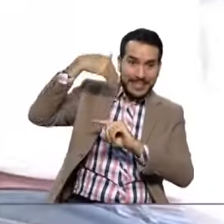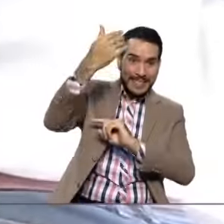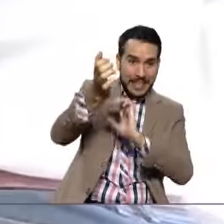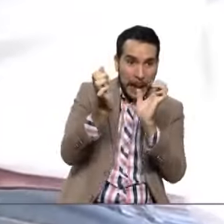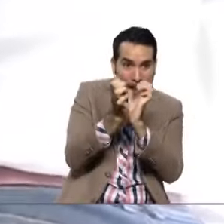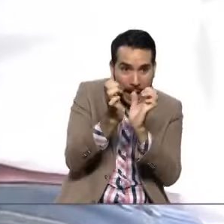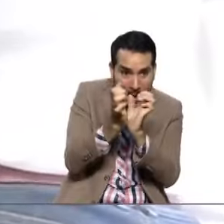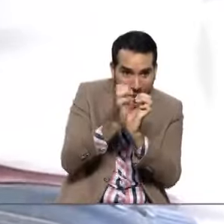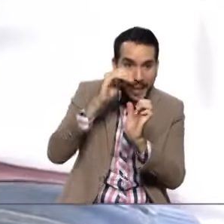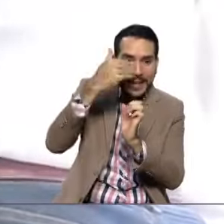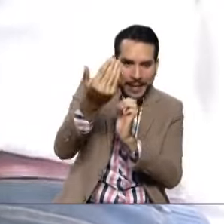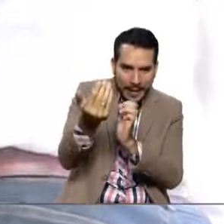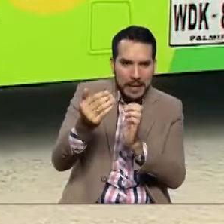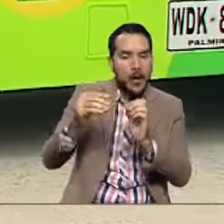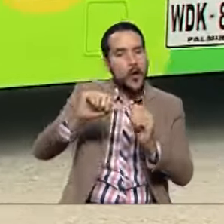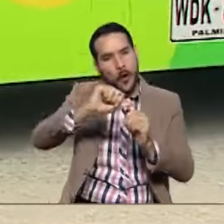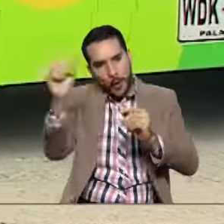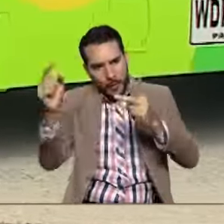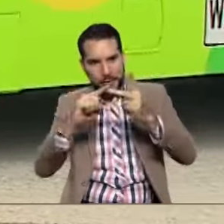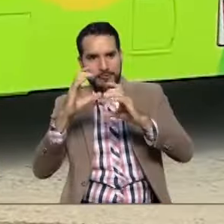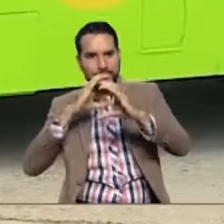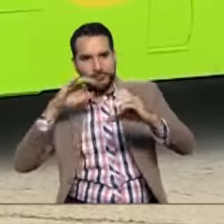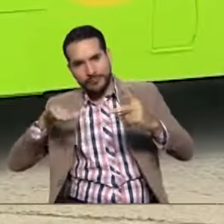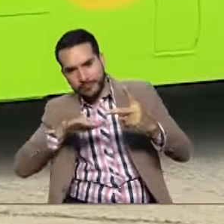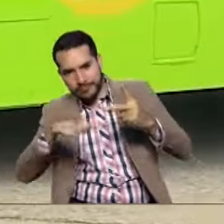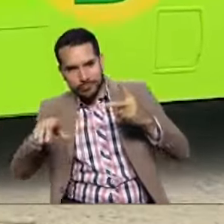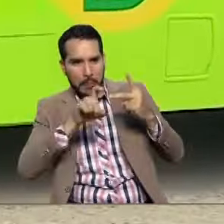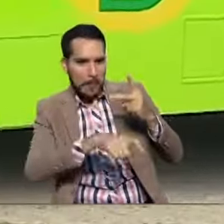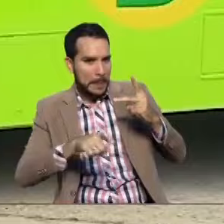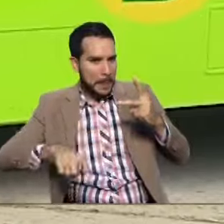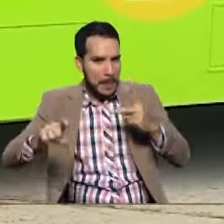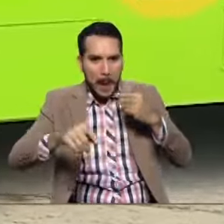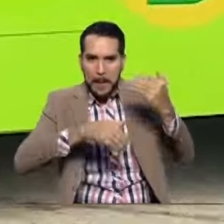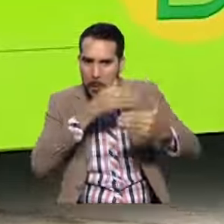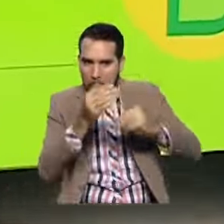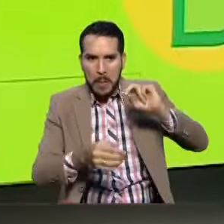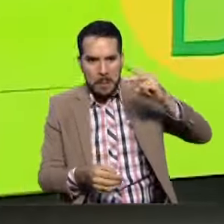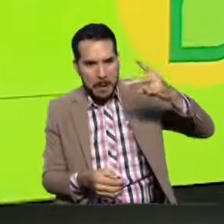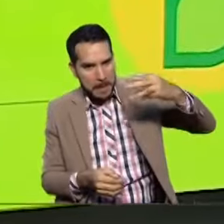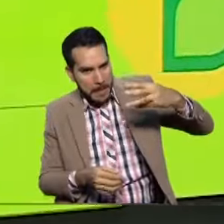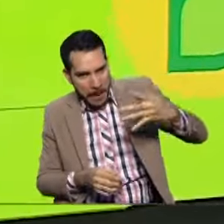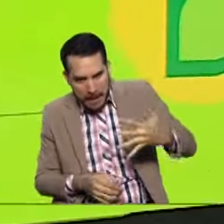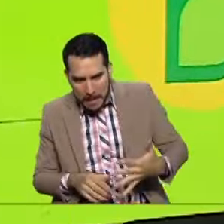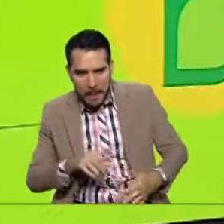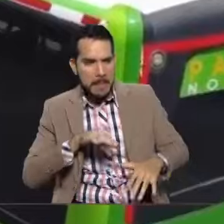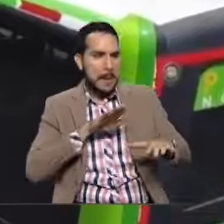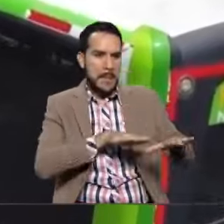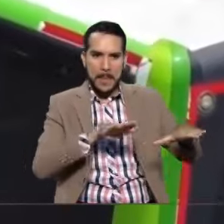sucesivamente buscan mejorar la cobertura y la disponibilidad del servicio por todo el municipio.